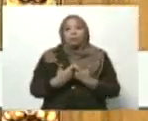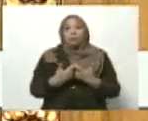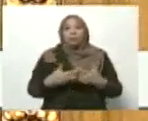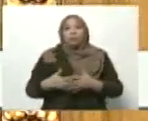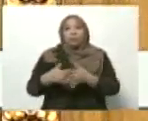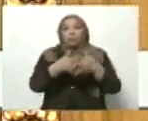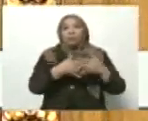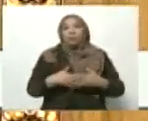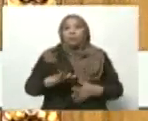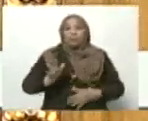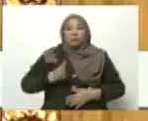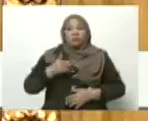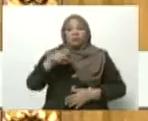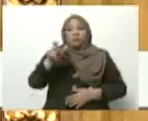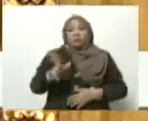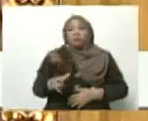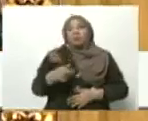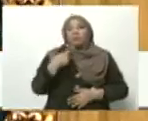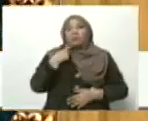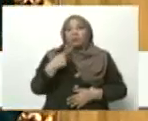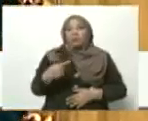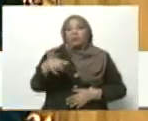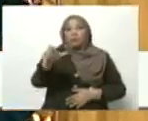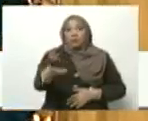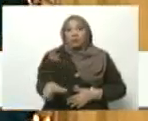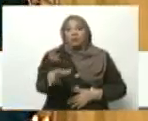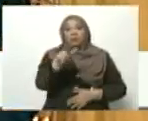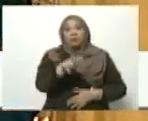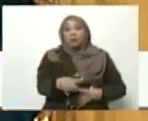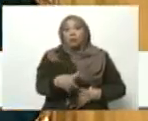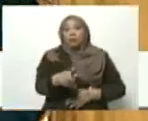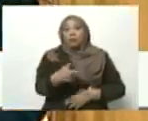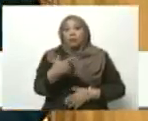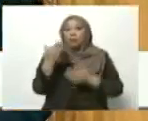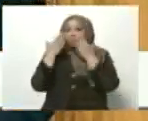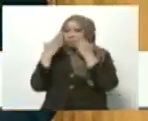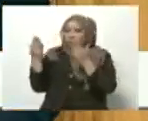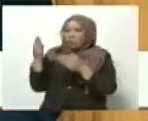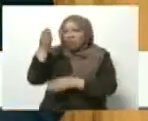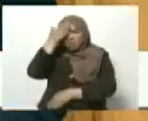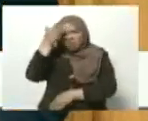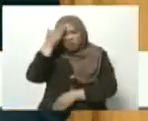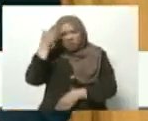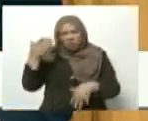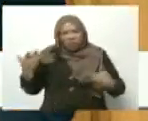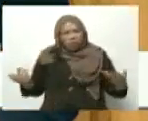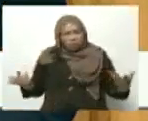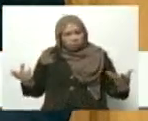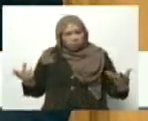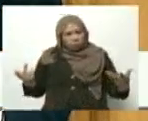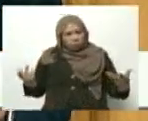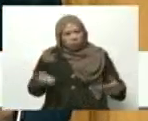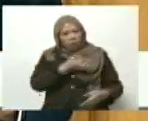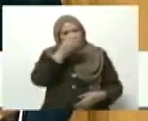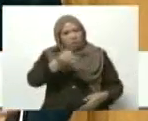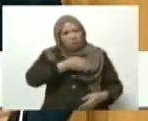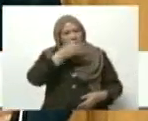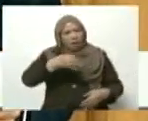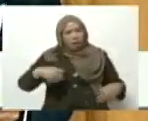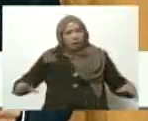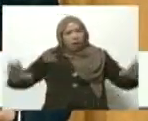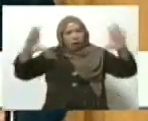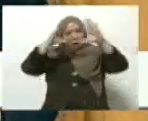hace. Pero ¿qué poder adivinatorio tenía Marco Rubio para saber lo que pasó en la tarde, que fue el